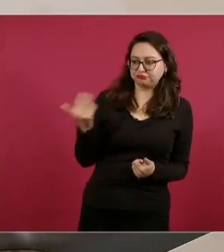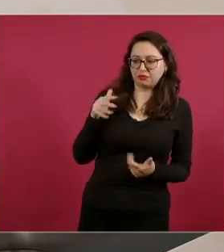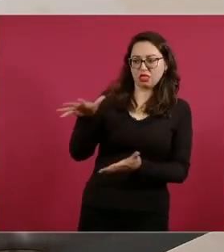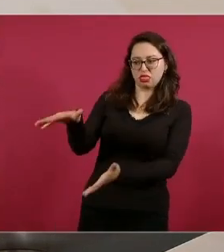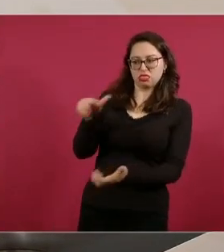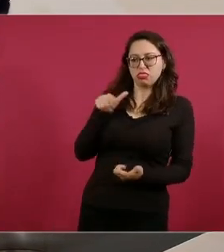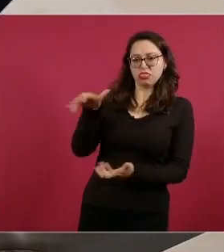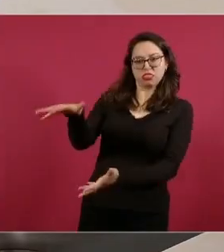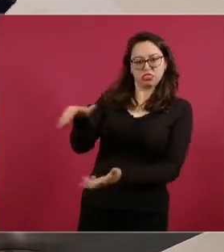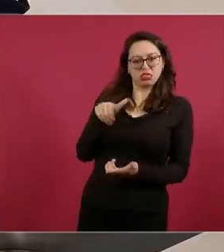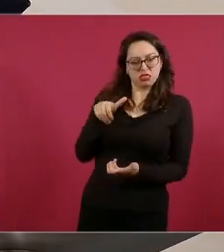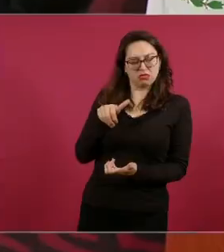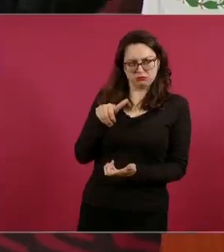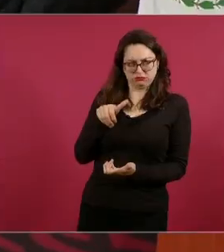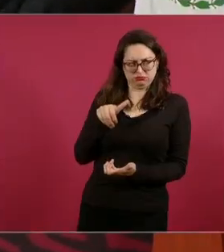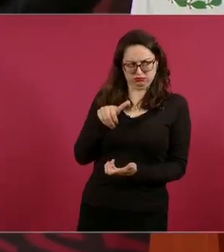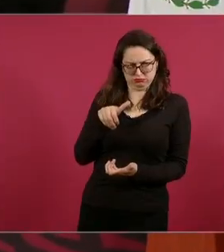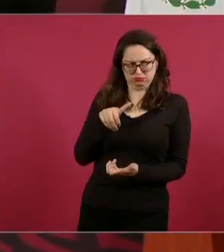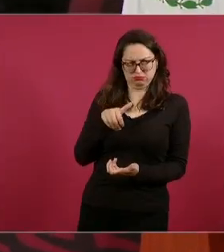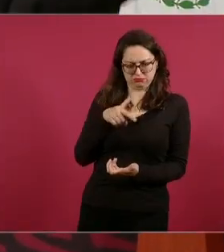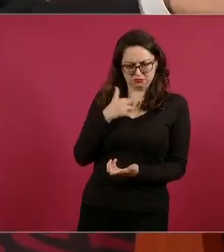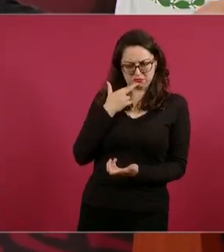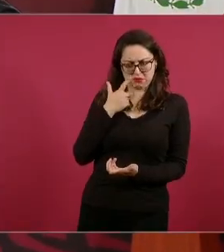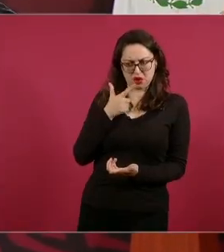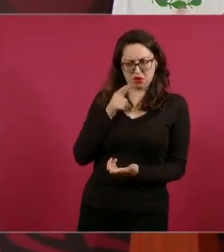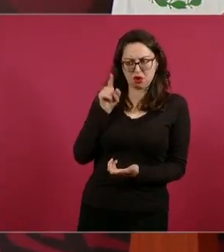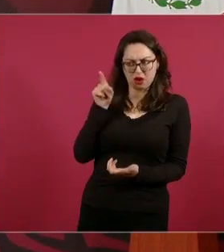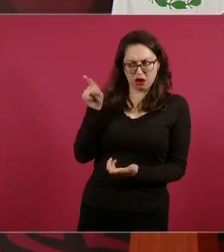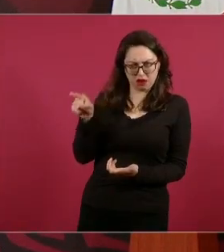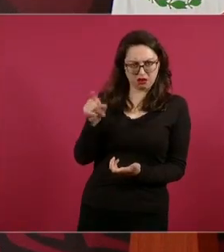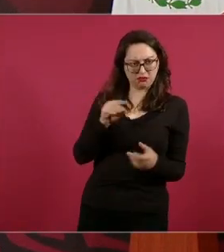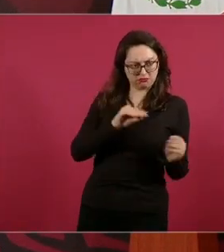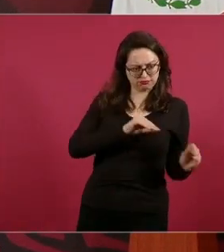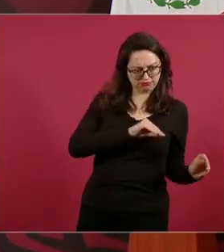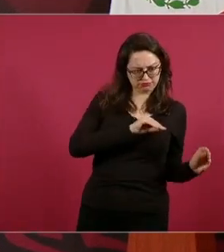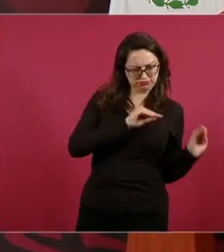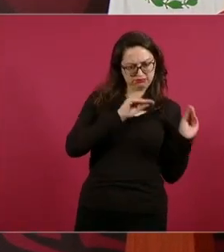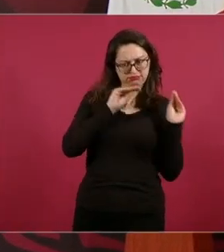para que se vaya poblando más si allá está el agua?